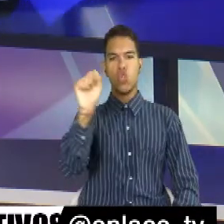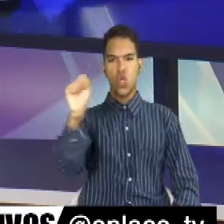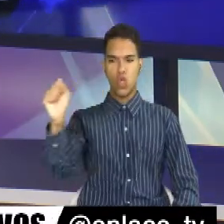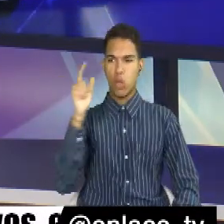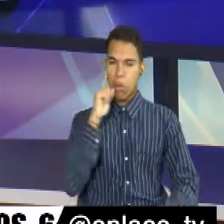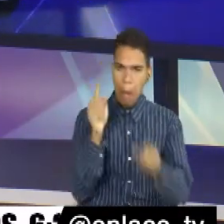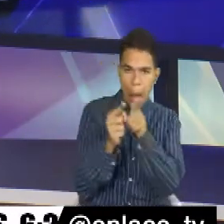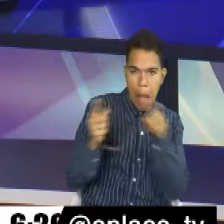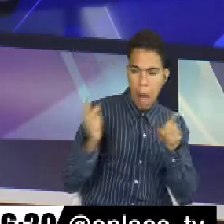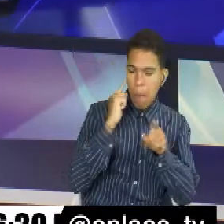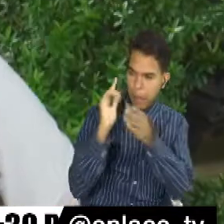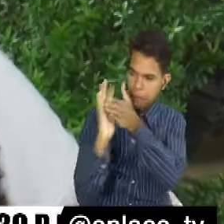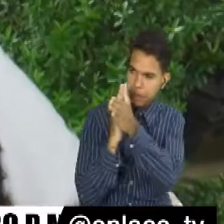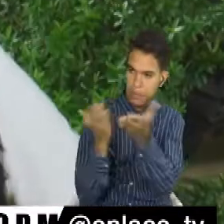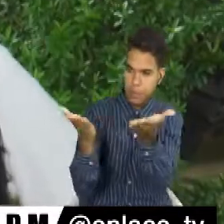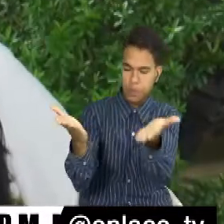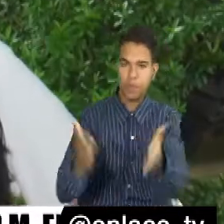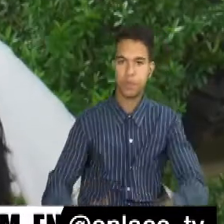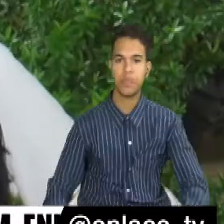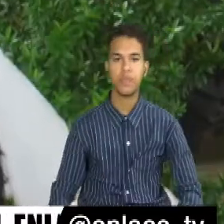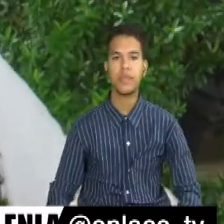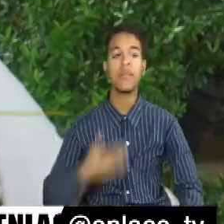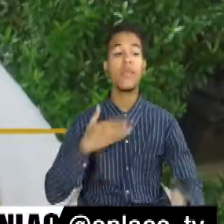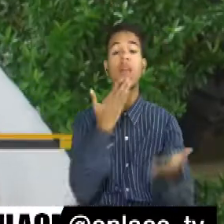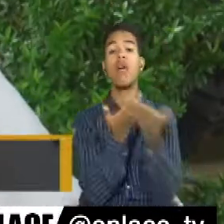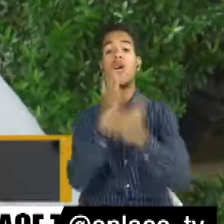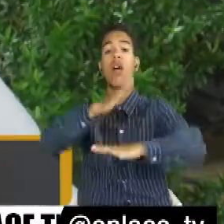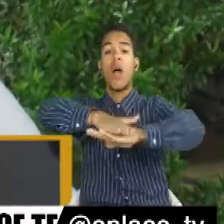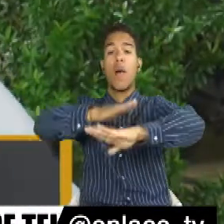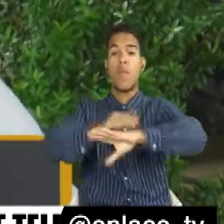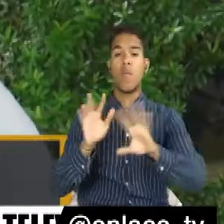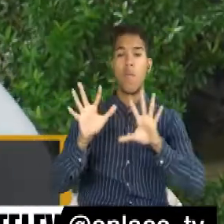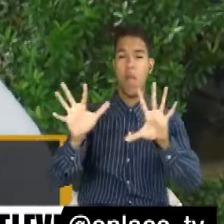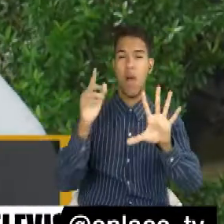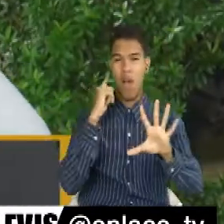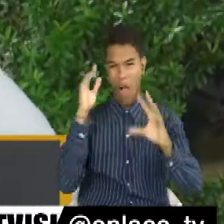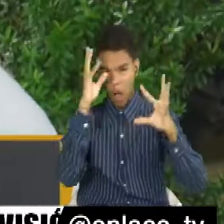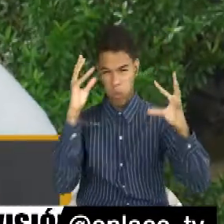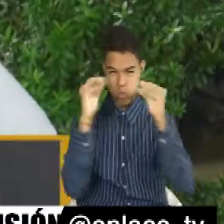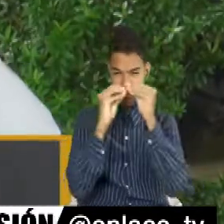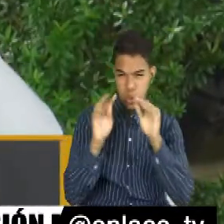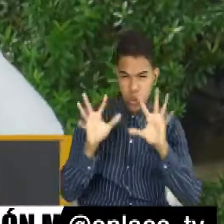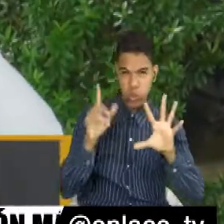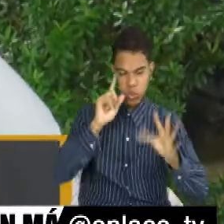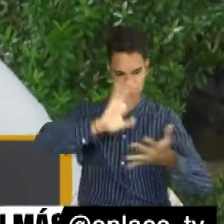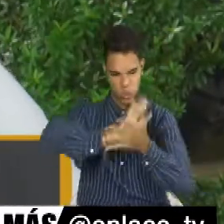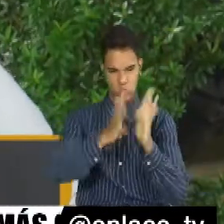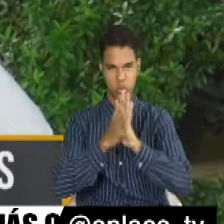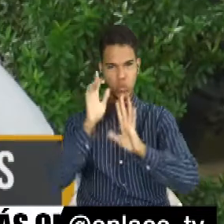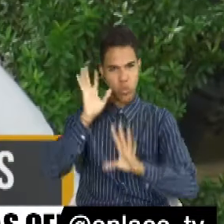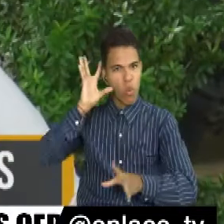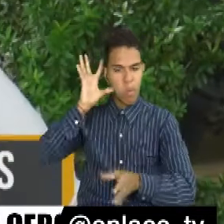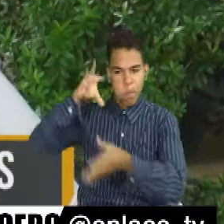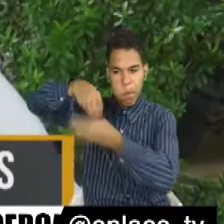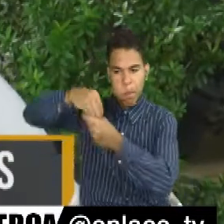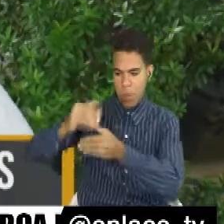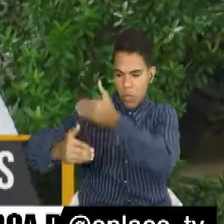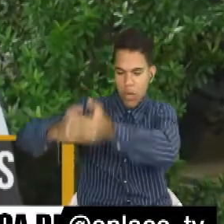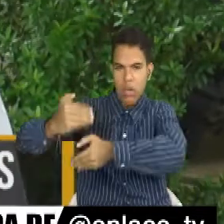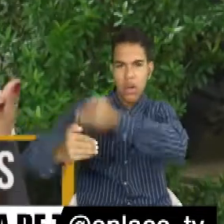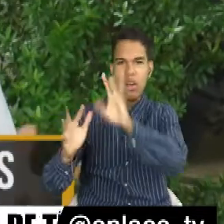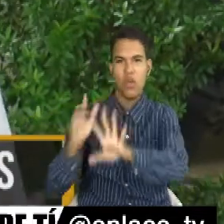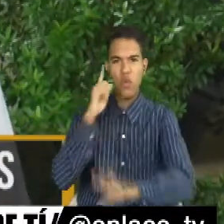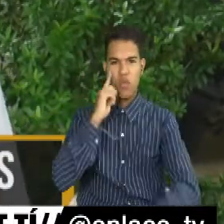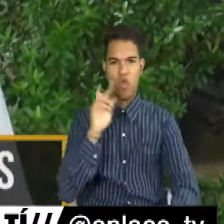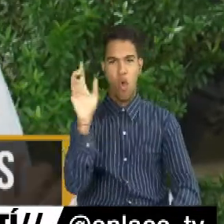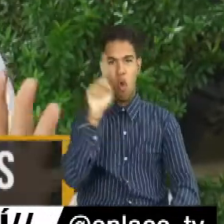informe. Buenas tardes, y es que en el marco del Comité Transicional para la Paz que se desarrolló en el municipio de San Pablo, sur de Bolívar, se conocieron